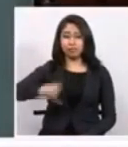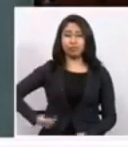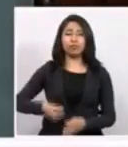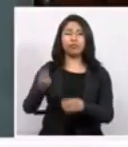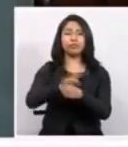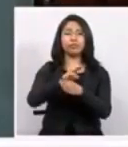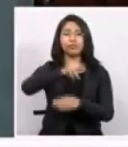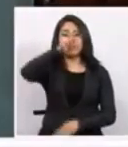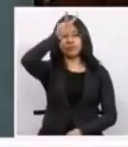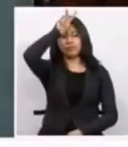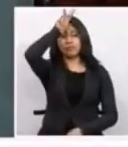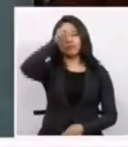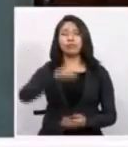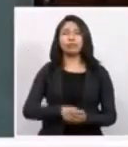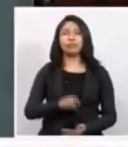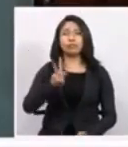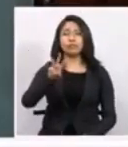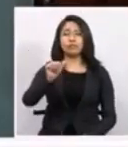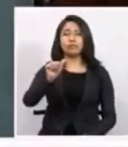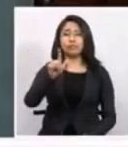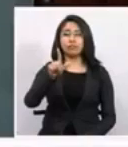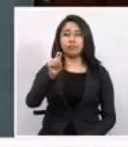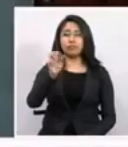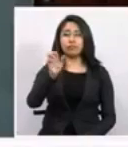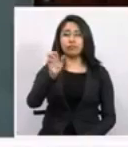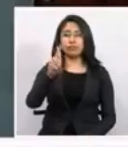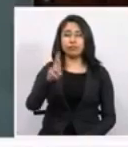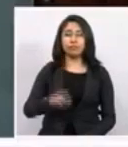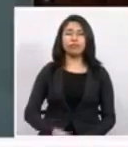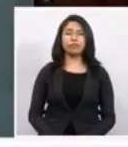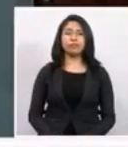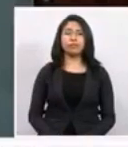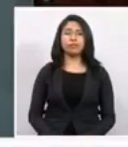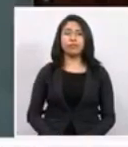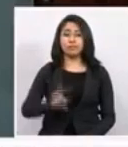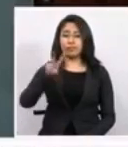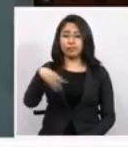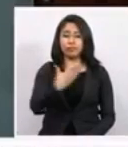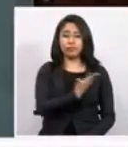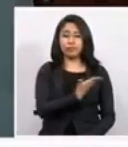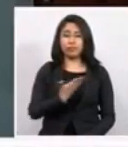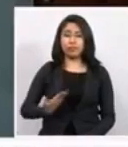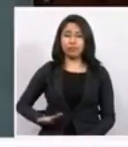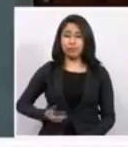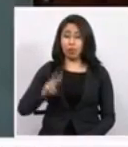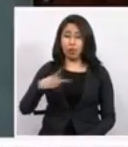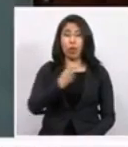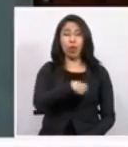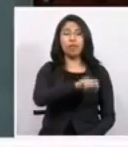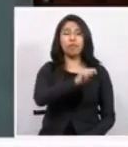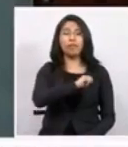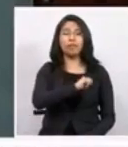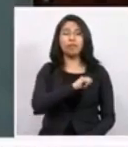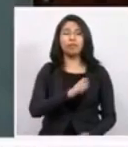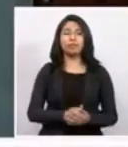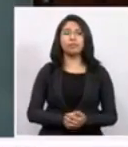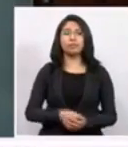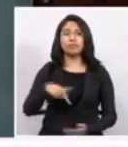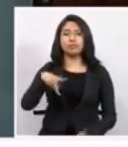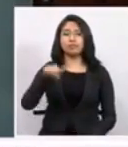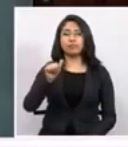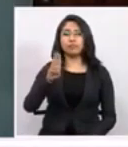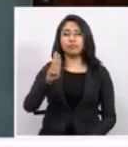Ministros del Perú, Walter Roge Martos Ruiz, vicepresidente segundo de España, don Pablo